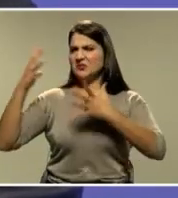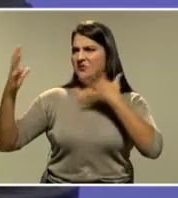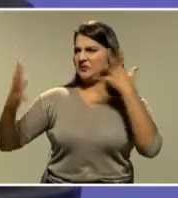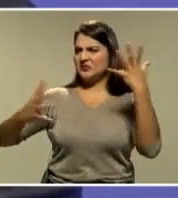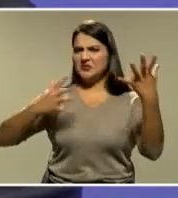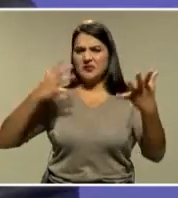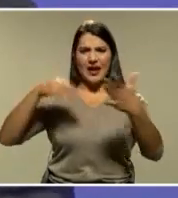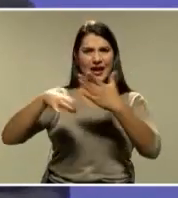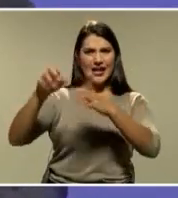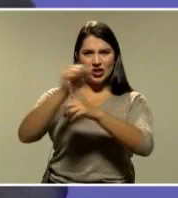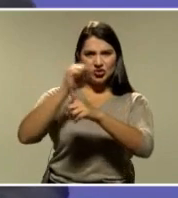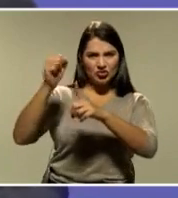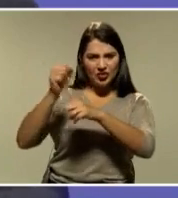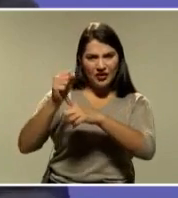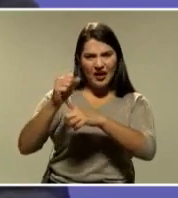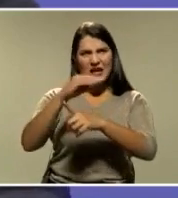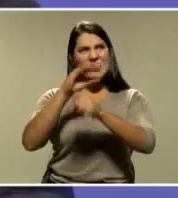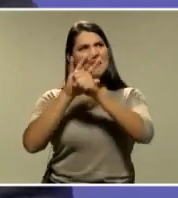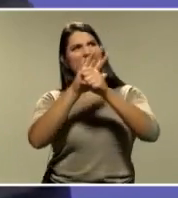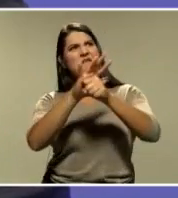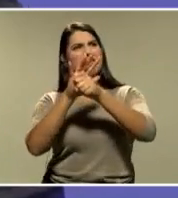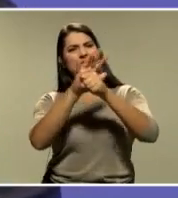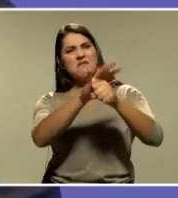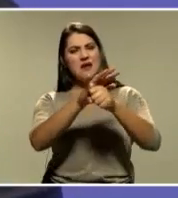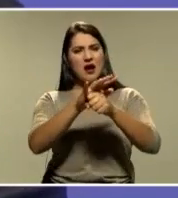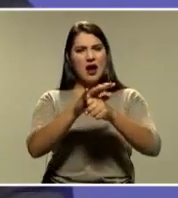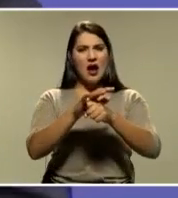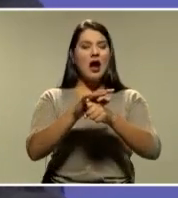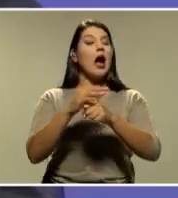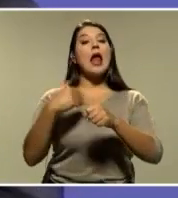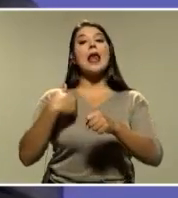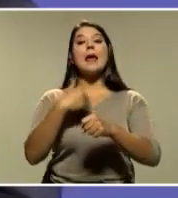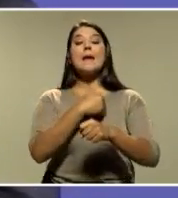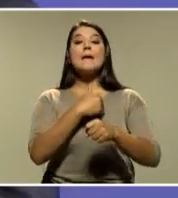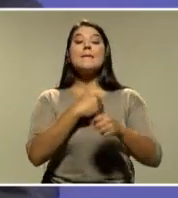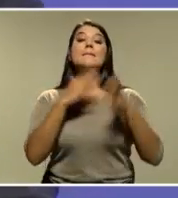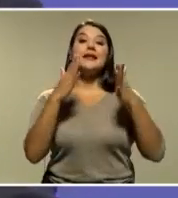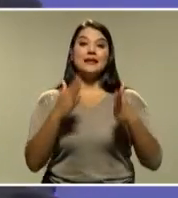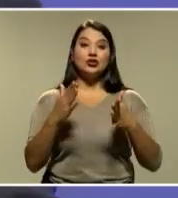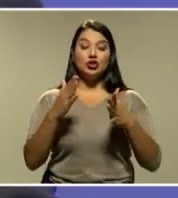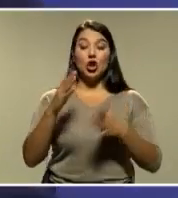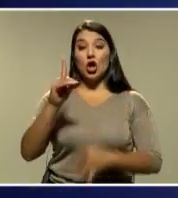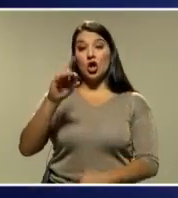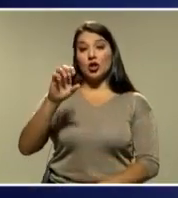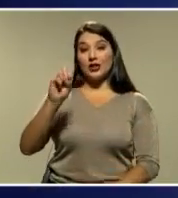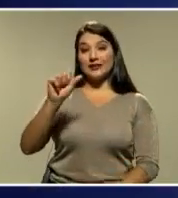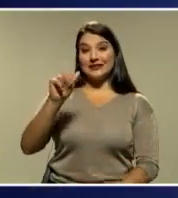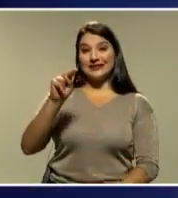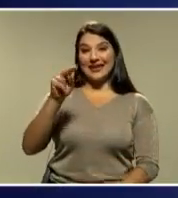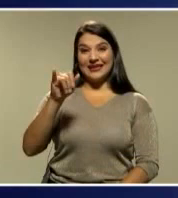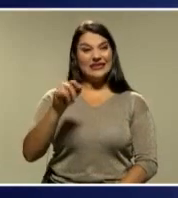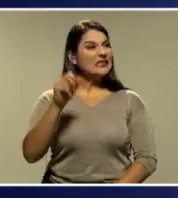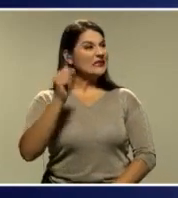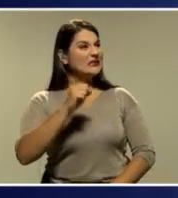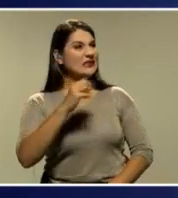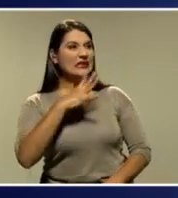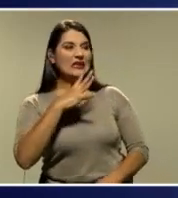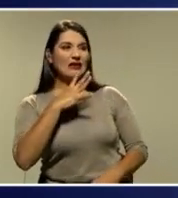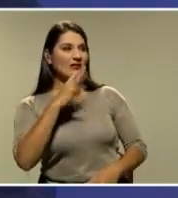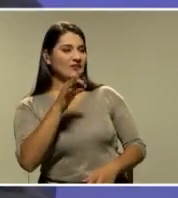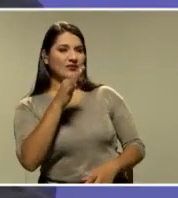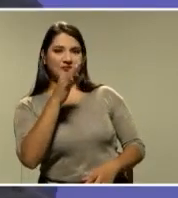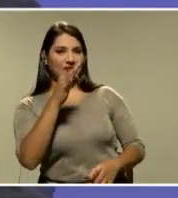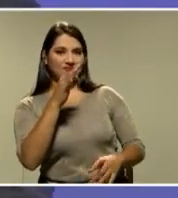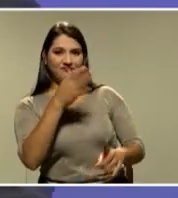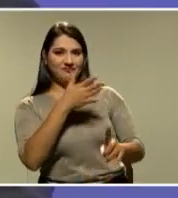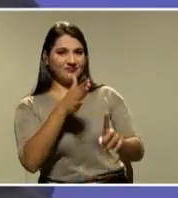y presionaban creo que era el ministro Antonio Álvarez de Santi, que era ministro de Gobernación. Que dio unas declaraciones Sí, muy desafortunadas. Muy